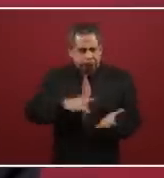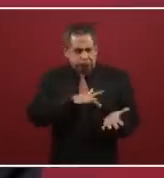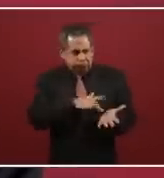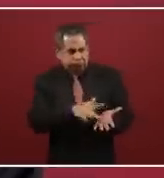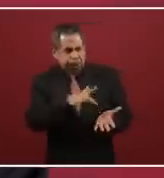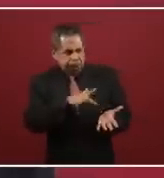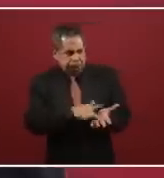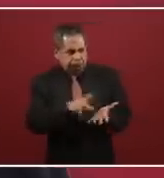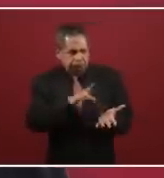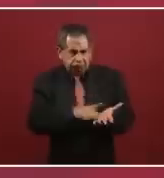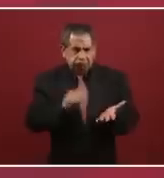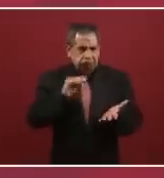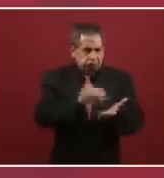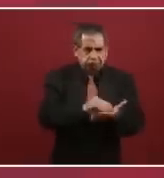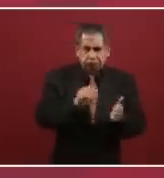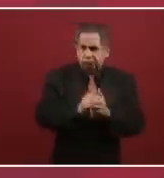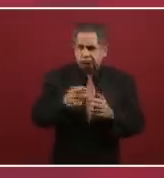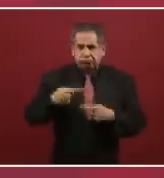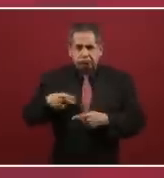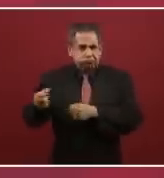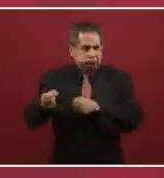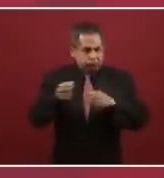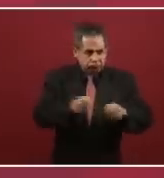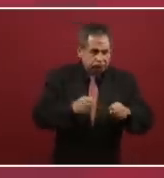apoyando con elementos.